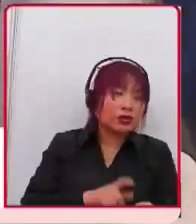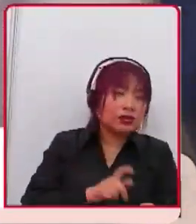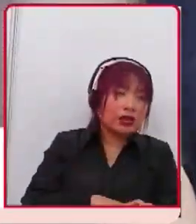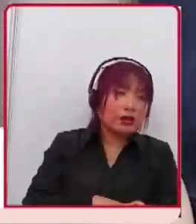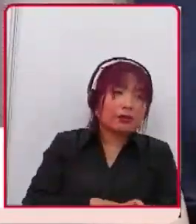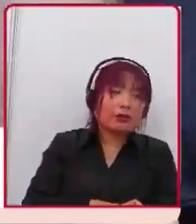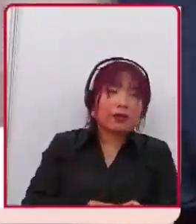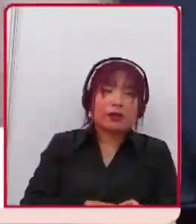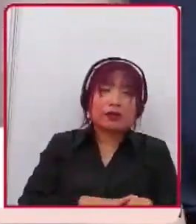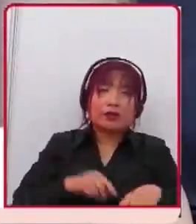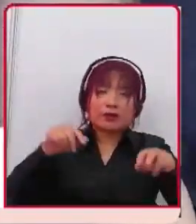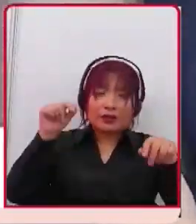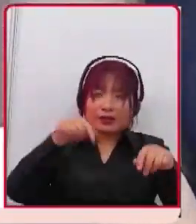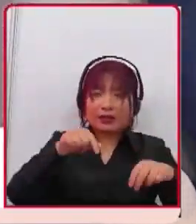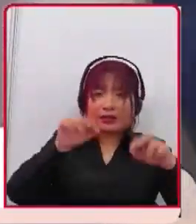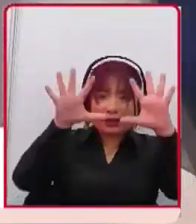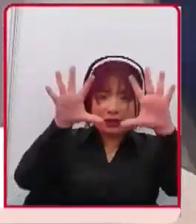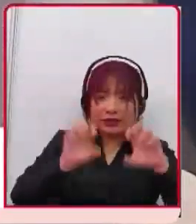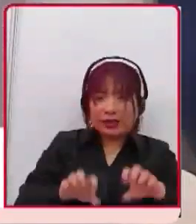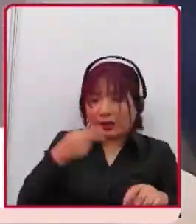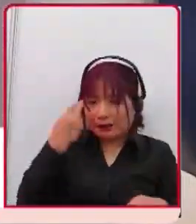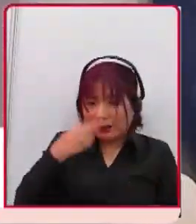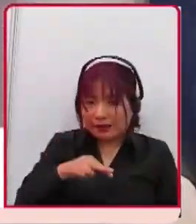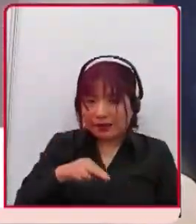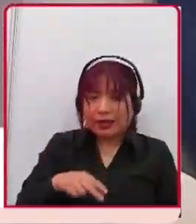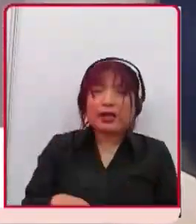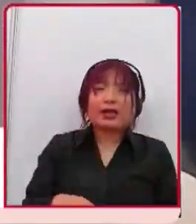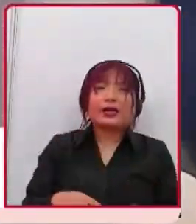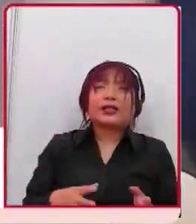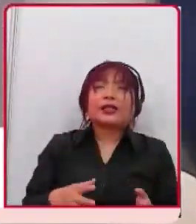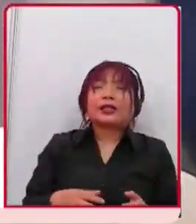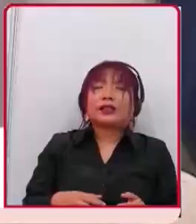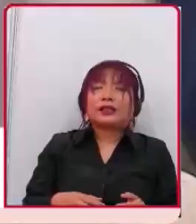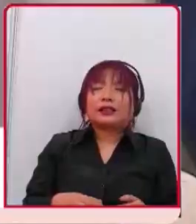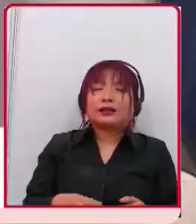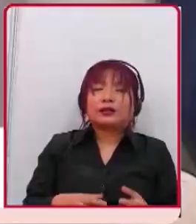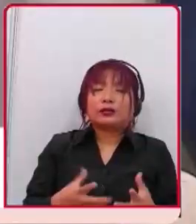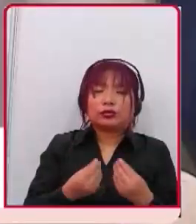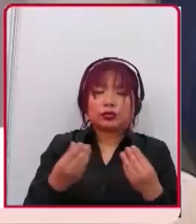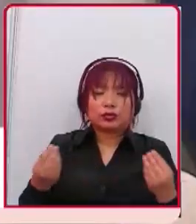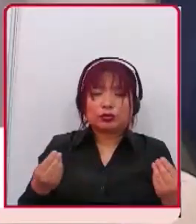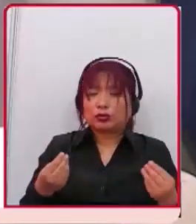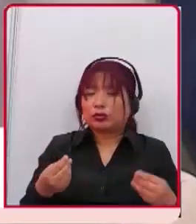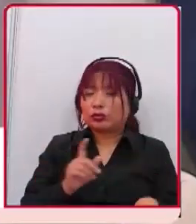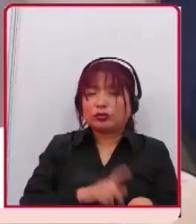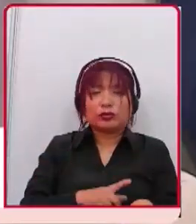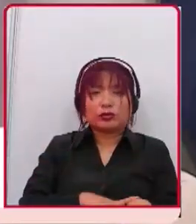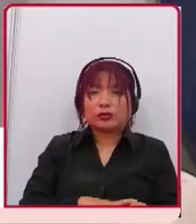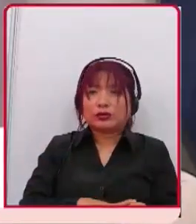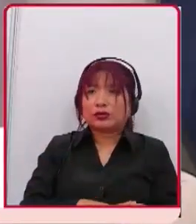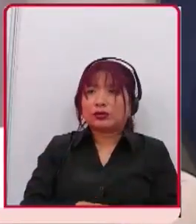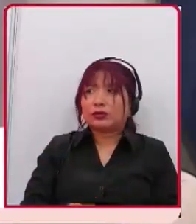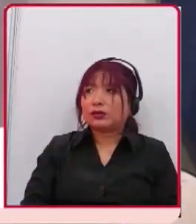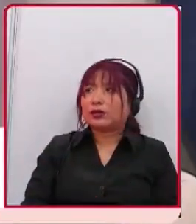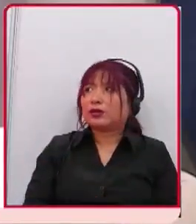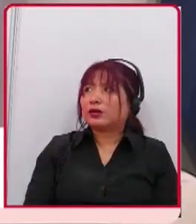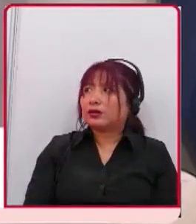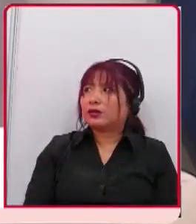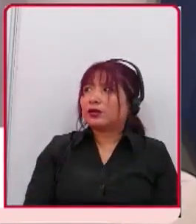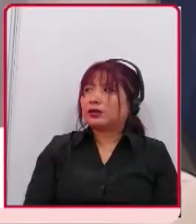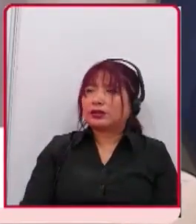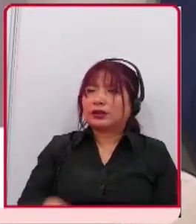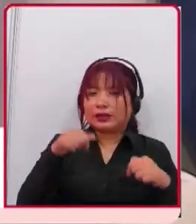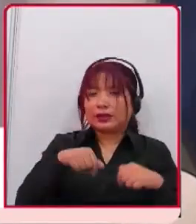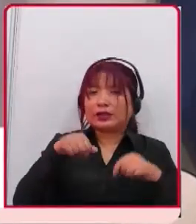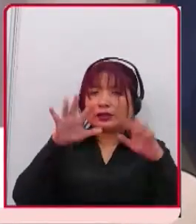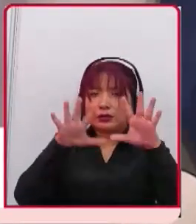ha demandado realizar la evaluación, ¿no? No ha sido producto de un par de meses o un año, ¿no? Sino que